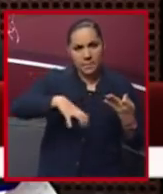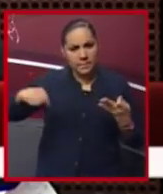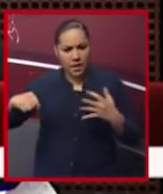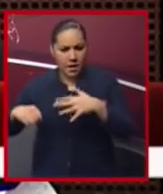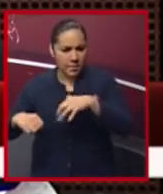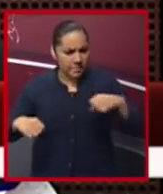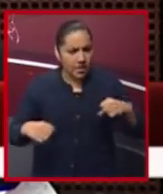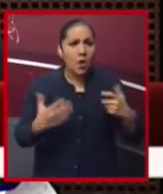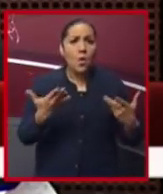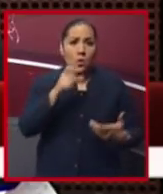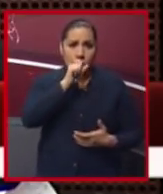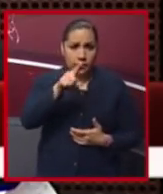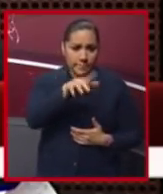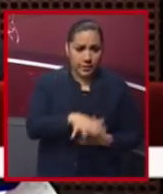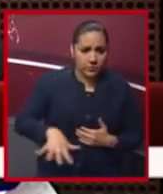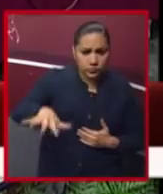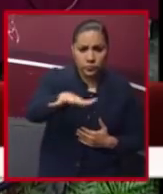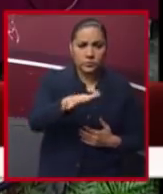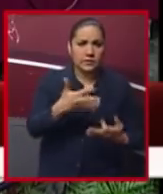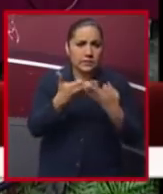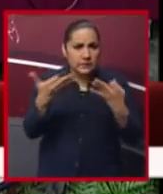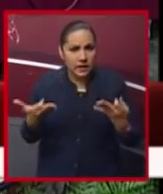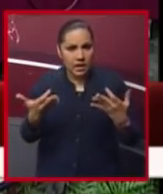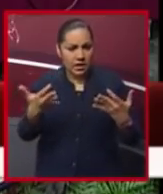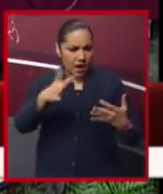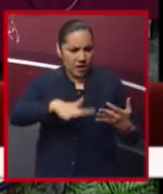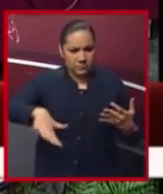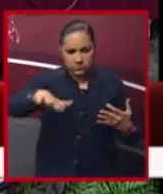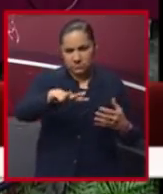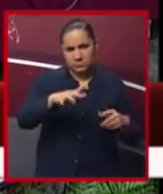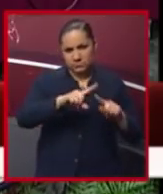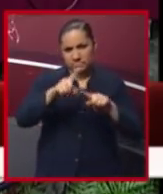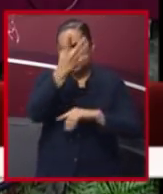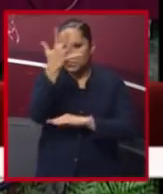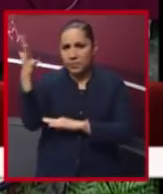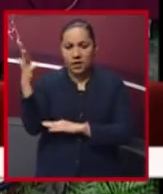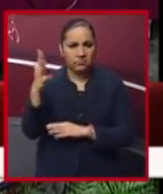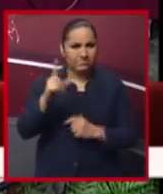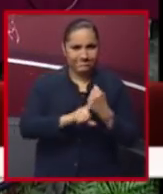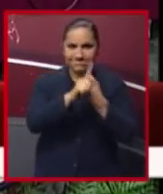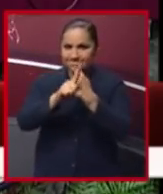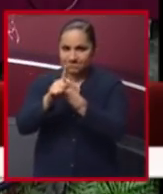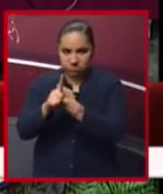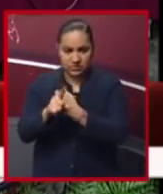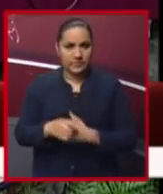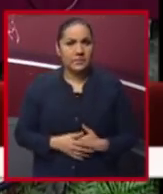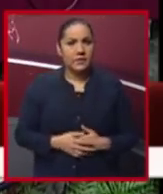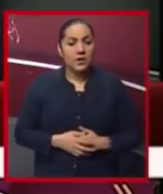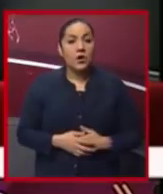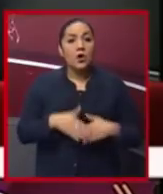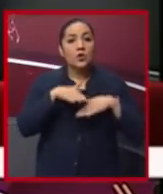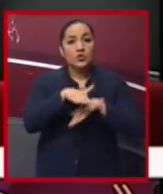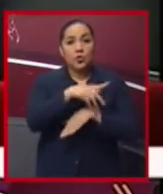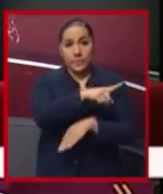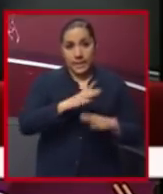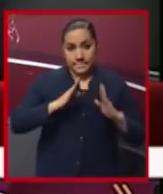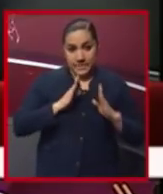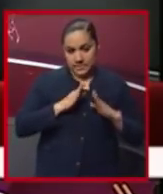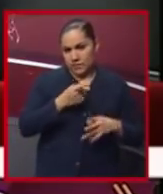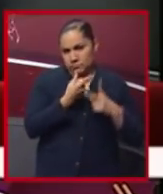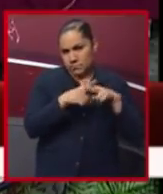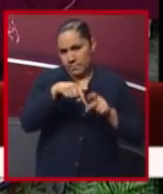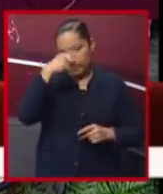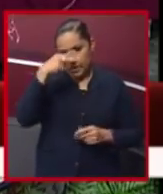desastres ambientales. Bueno, sobre el militarismo presente en México desde 1994, el abogado